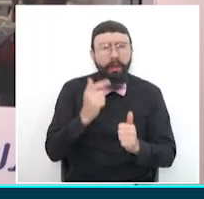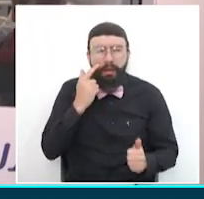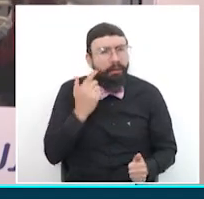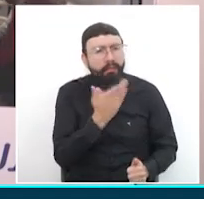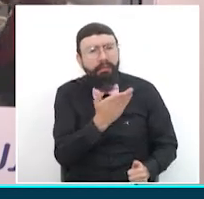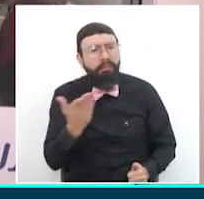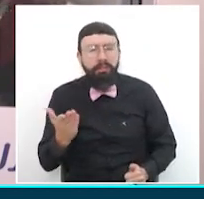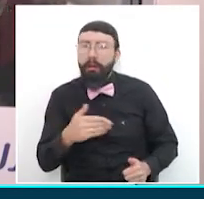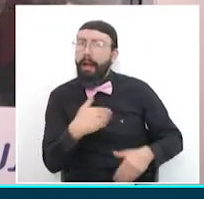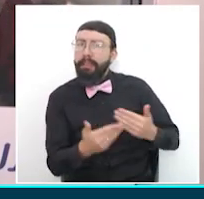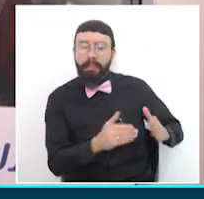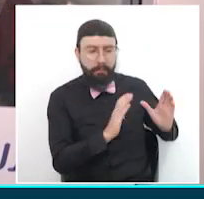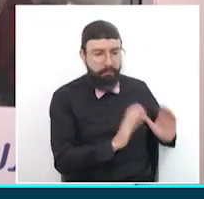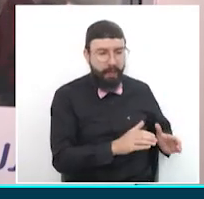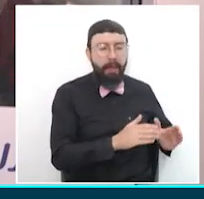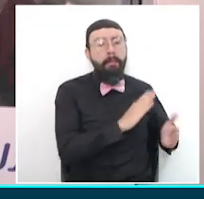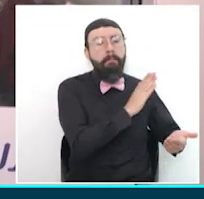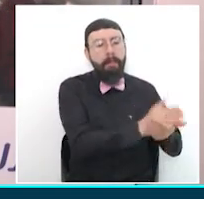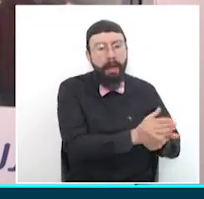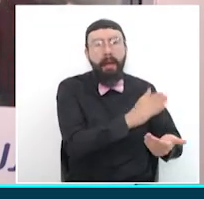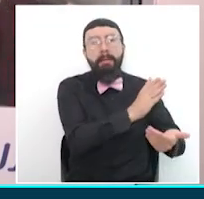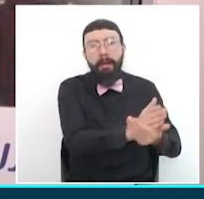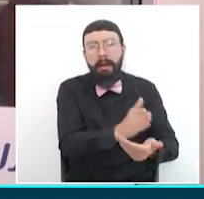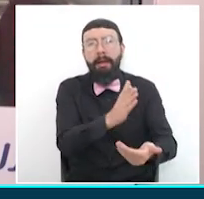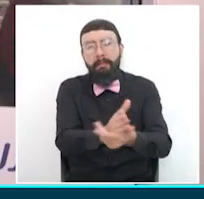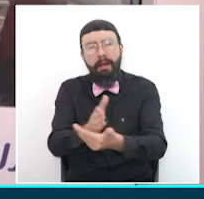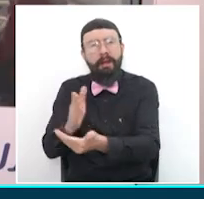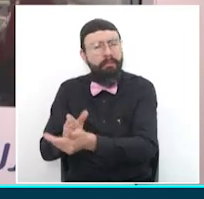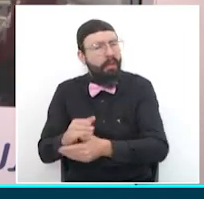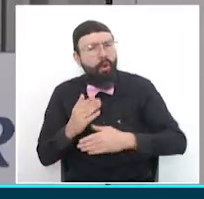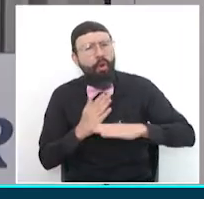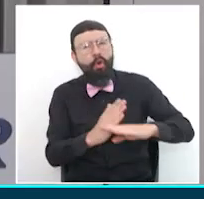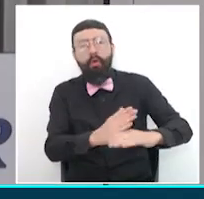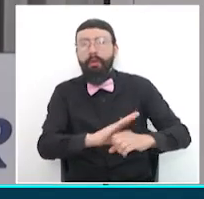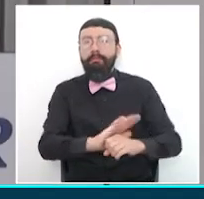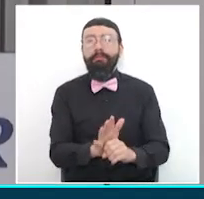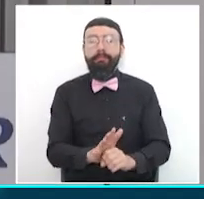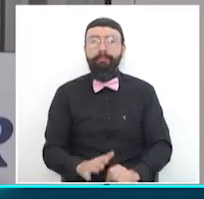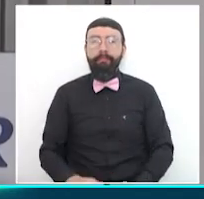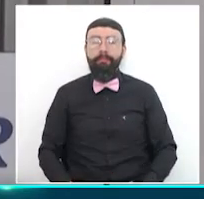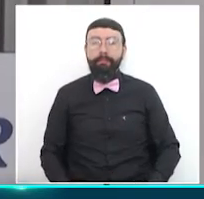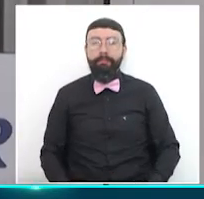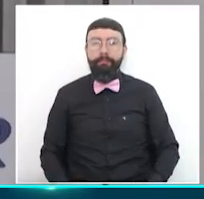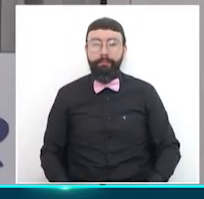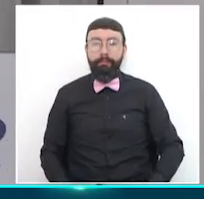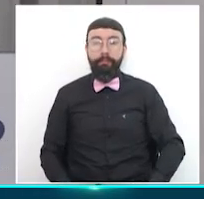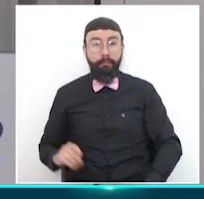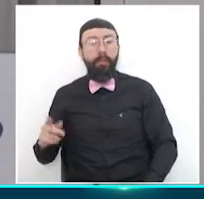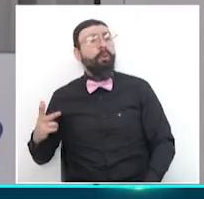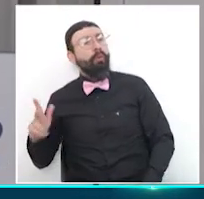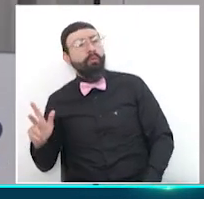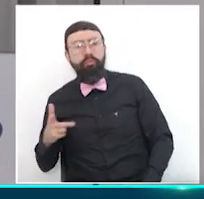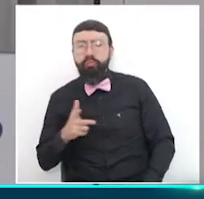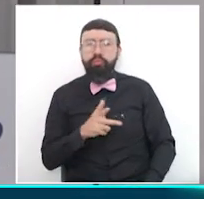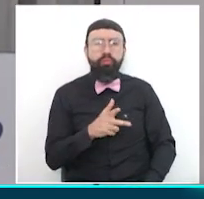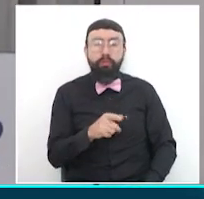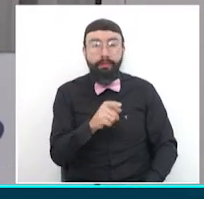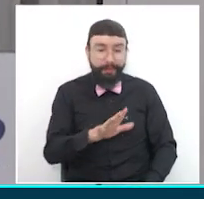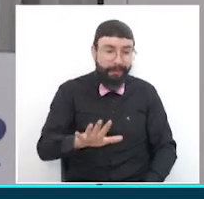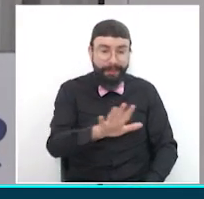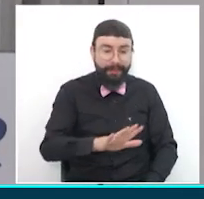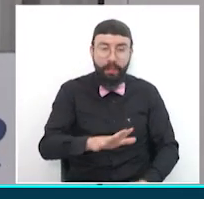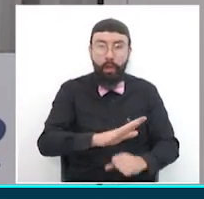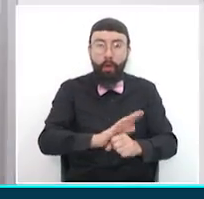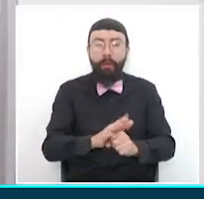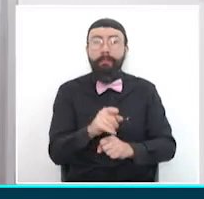los pasos que dan los médicos en la lucha contra esta enfermedad. Nuestro recorrido por el área COVID de la S